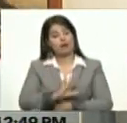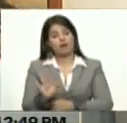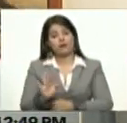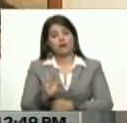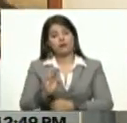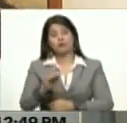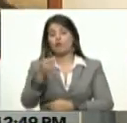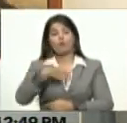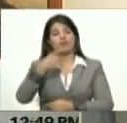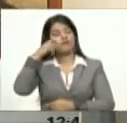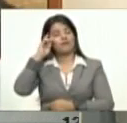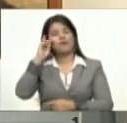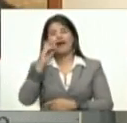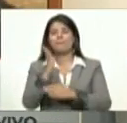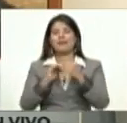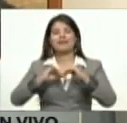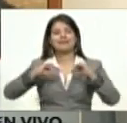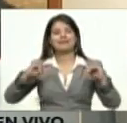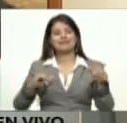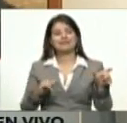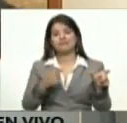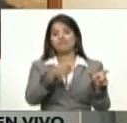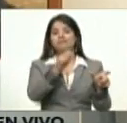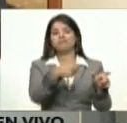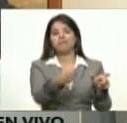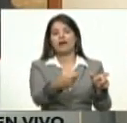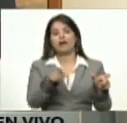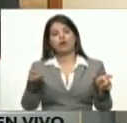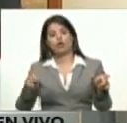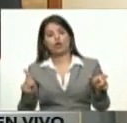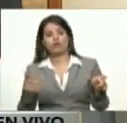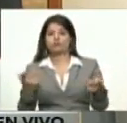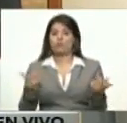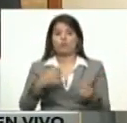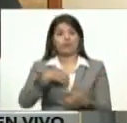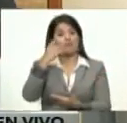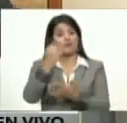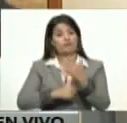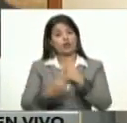o que está por percibir una vez que usted contablemente ya lo tiene registrado.